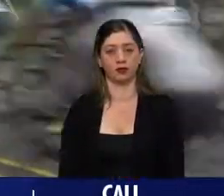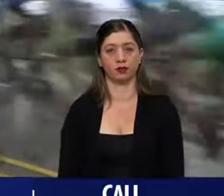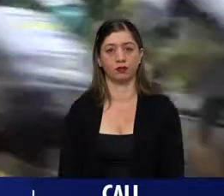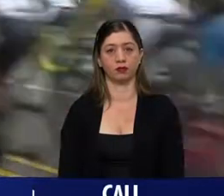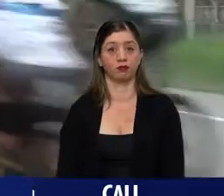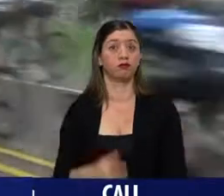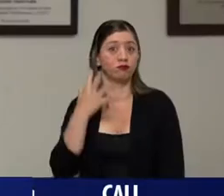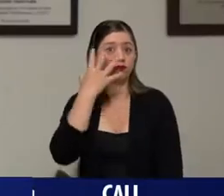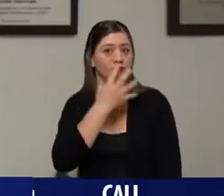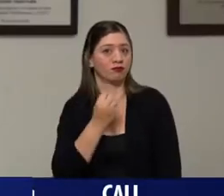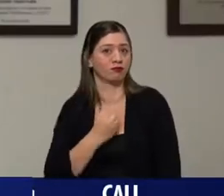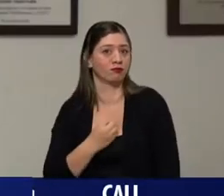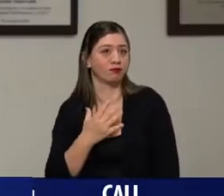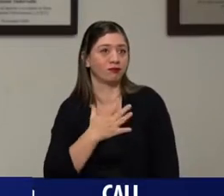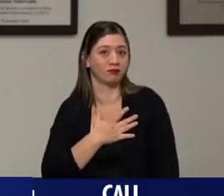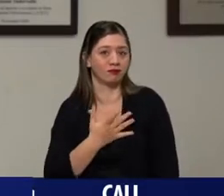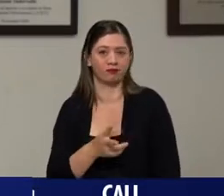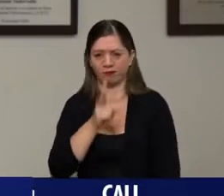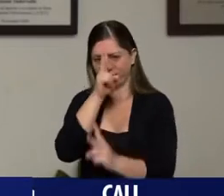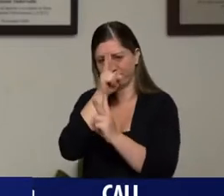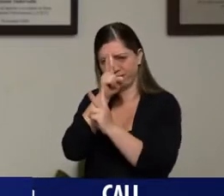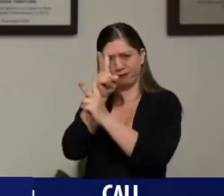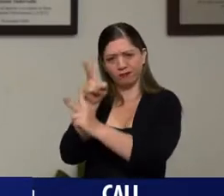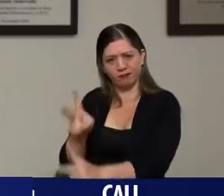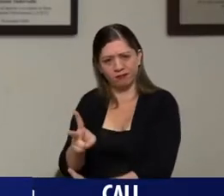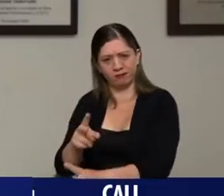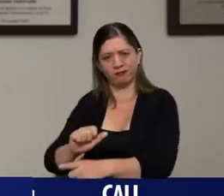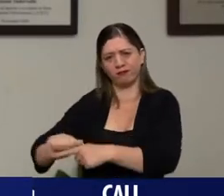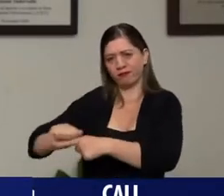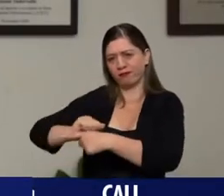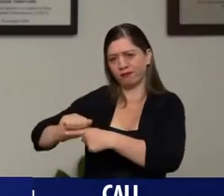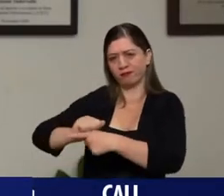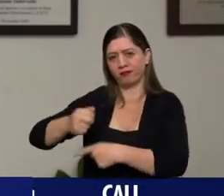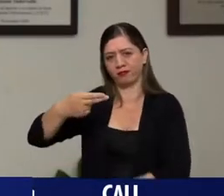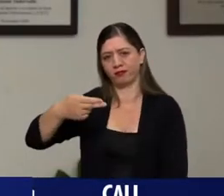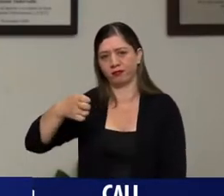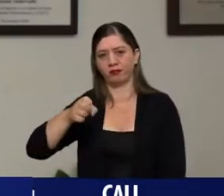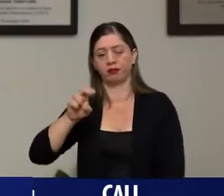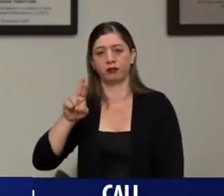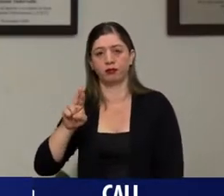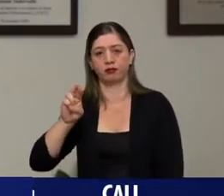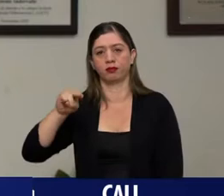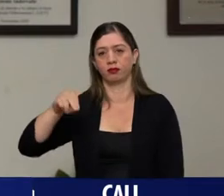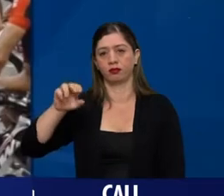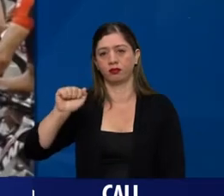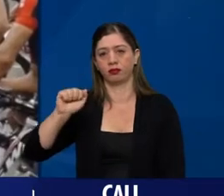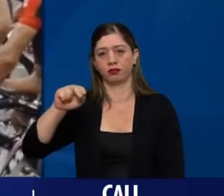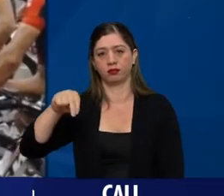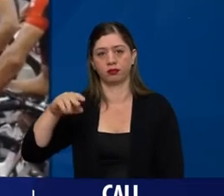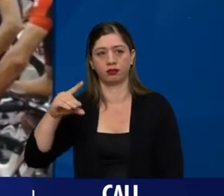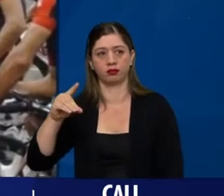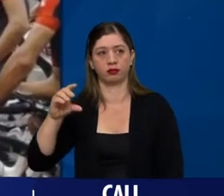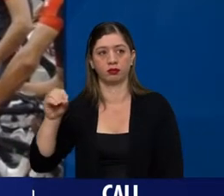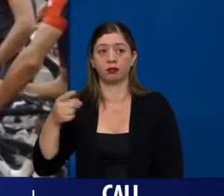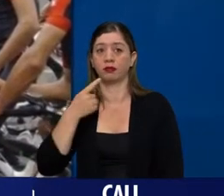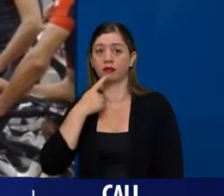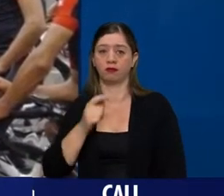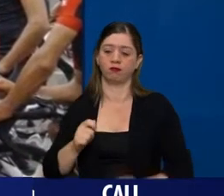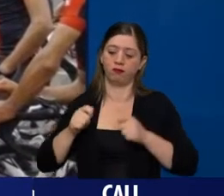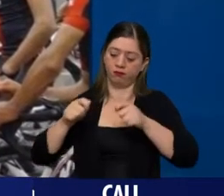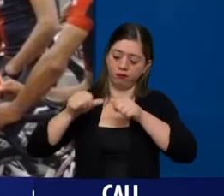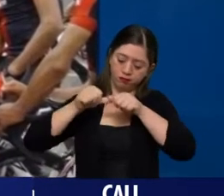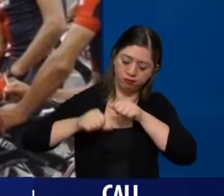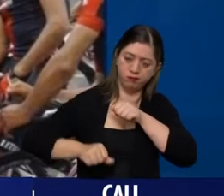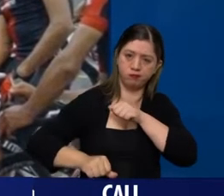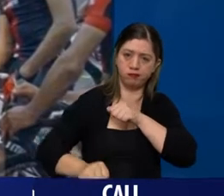Será una bonita oportunidad de hacer un gran homenaje a nuestro entrenador Hernando Quintero, donde no solamente nos dejó un gran legado, sino